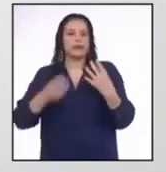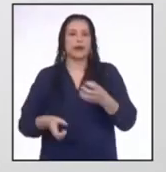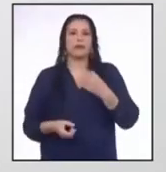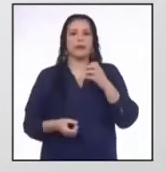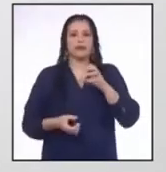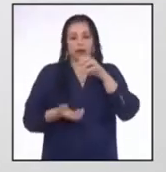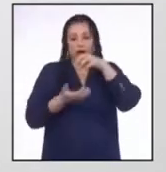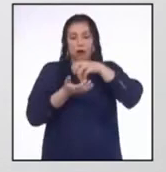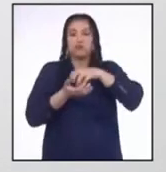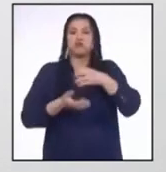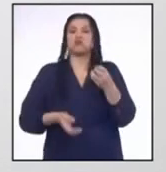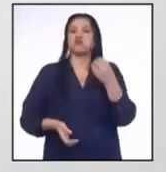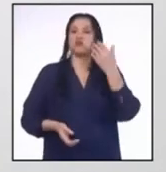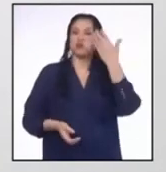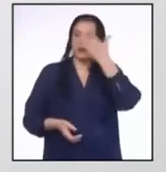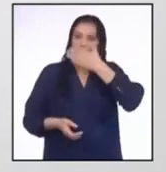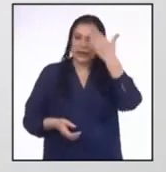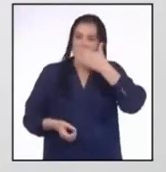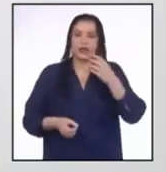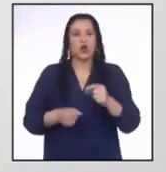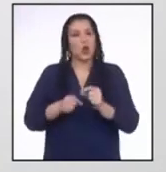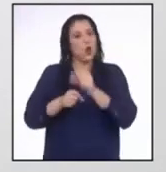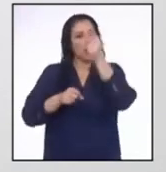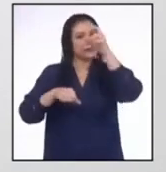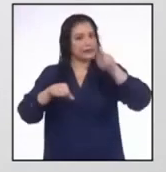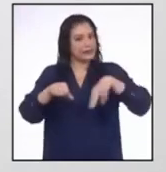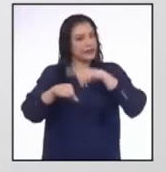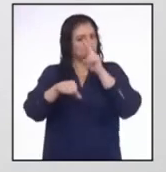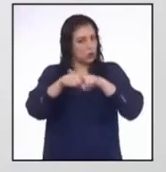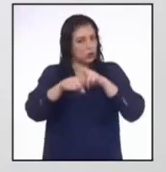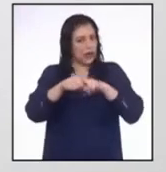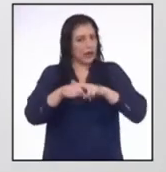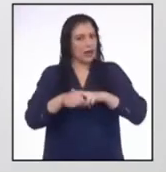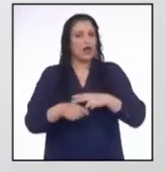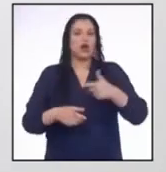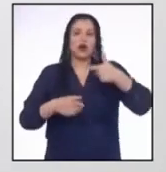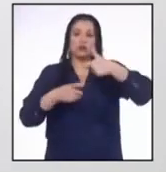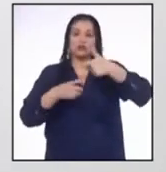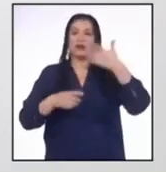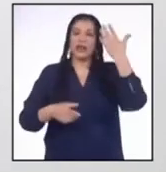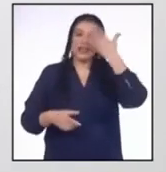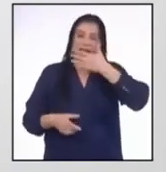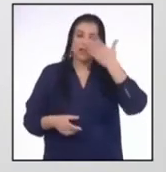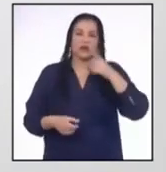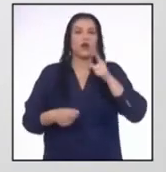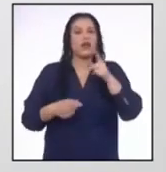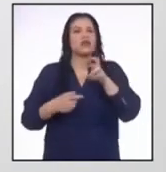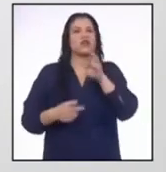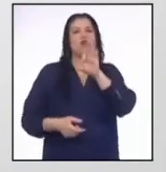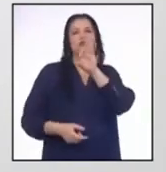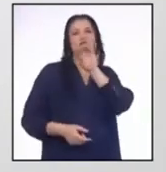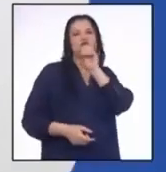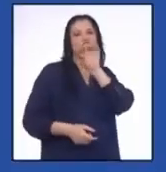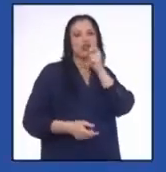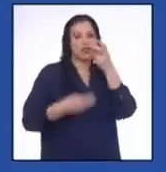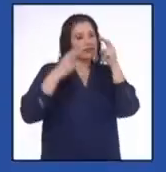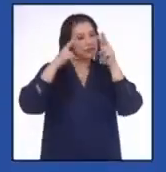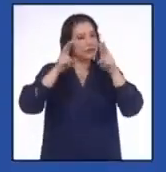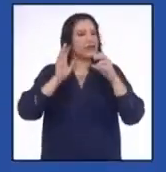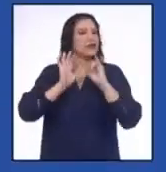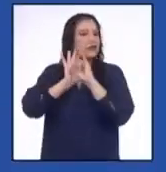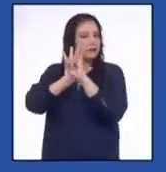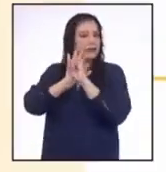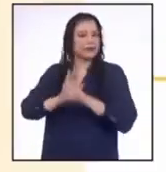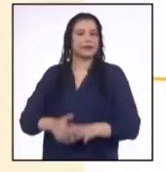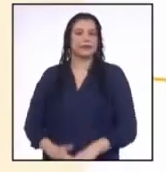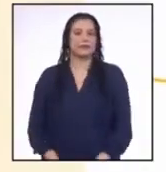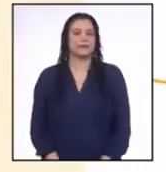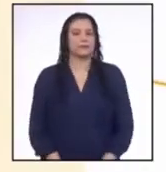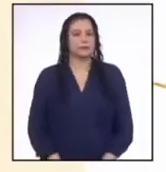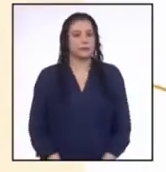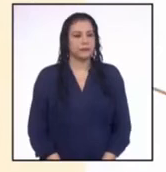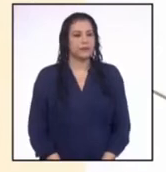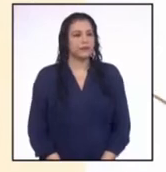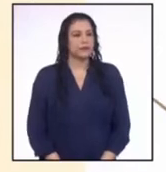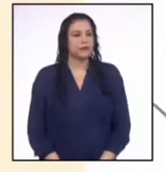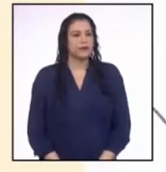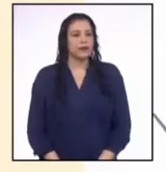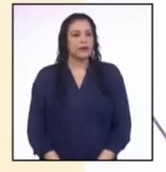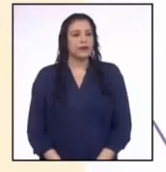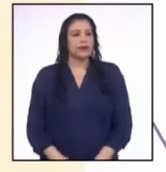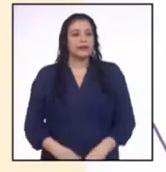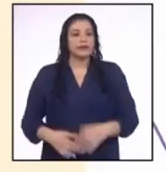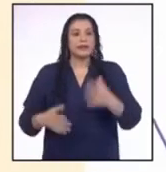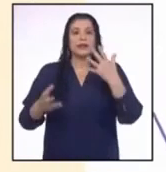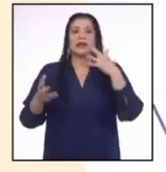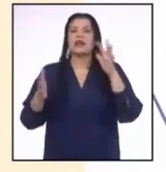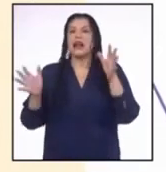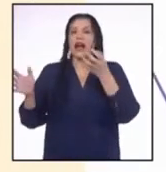carbón, petróleo o gas natural. Estos se llaman combustibles fósiles. Observen esta imagen. El calor